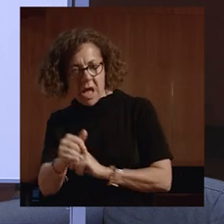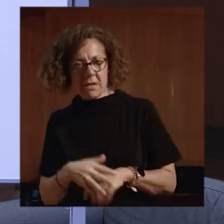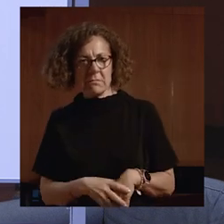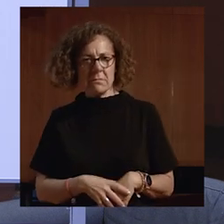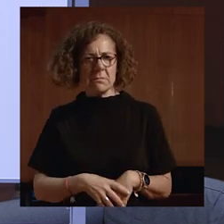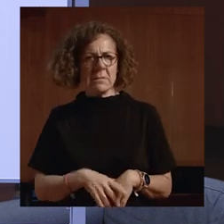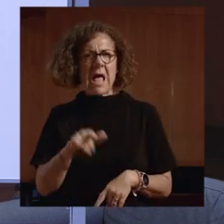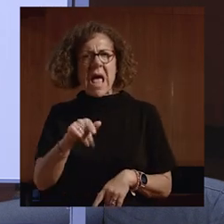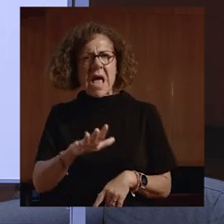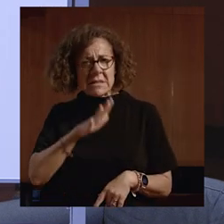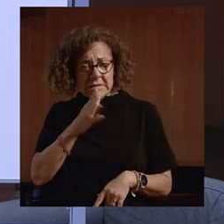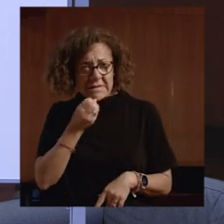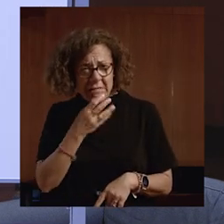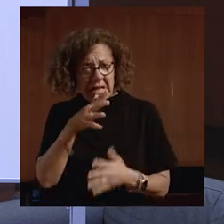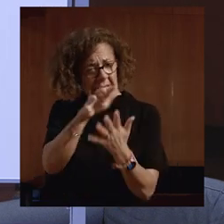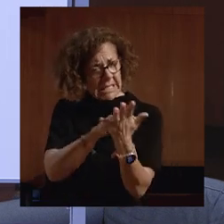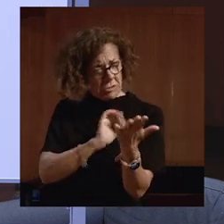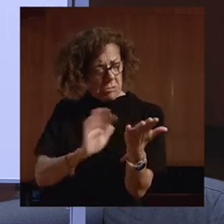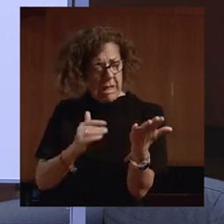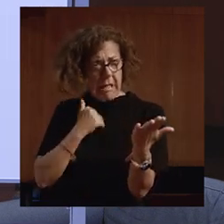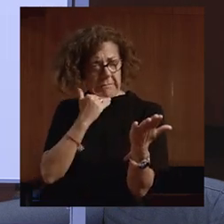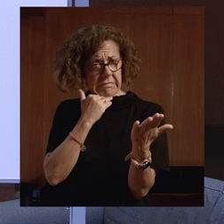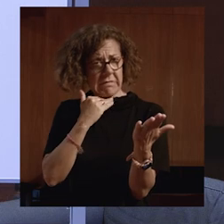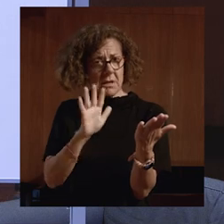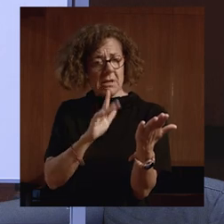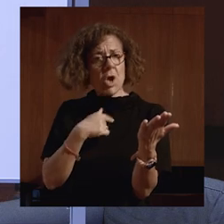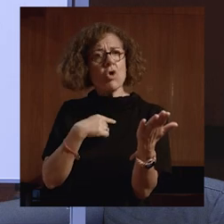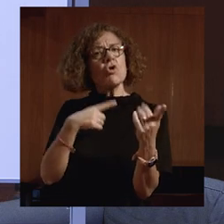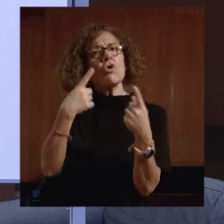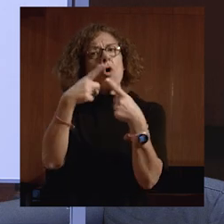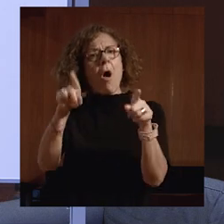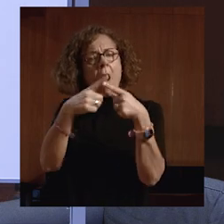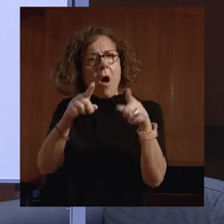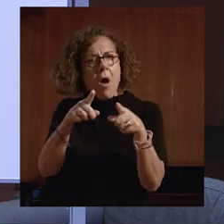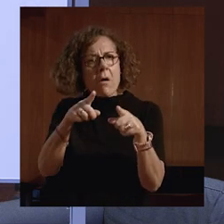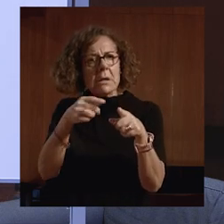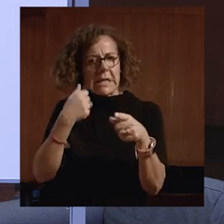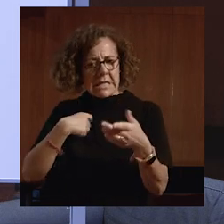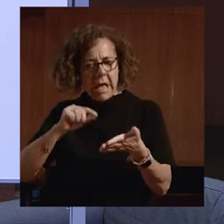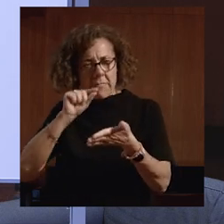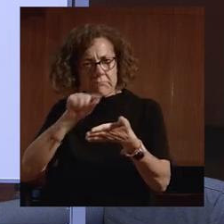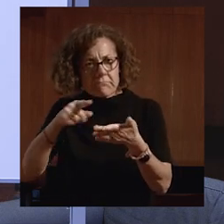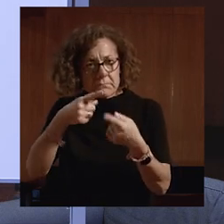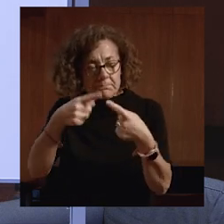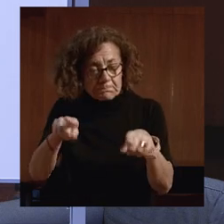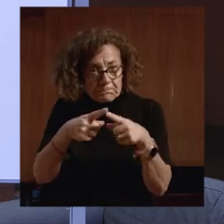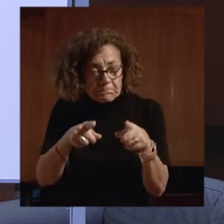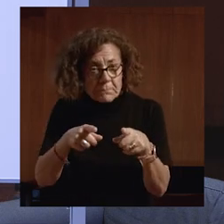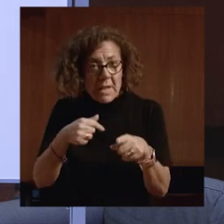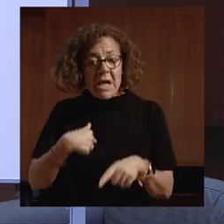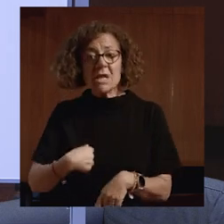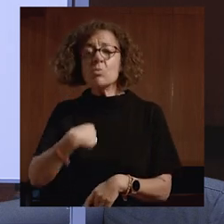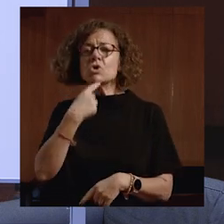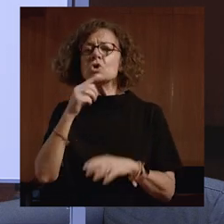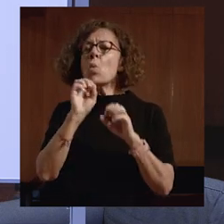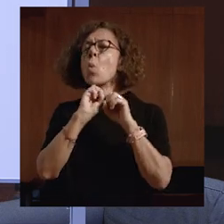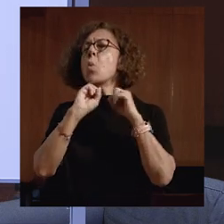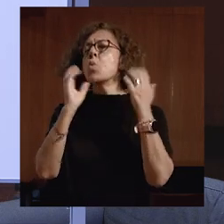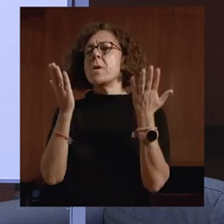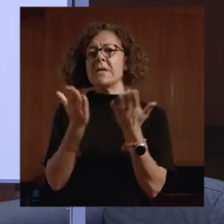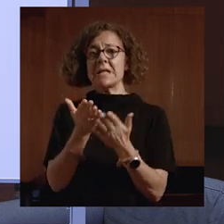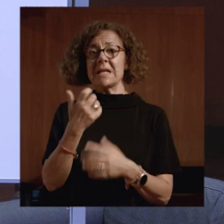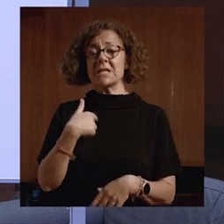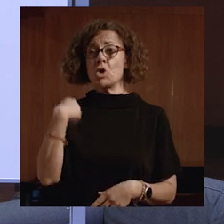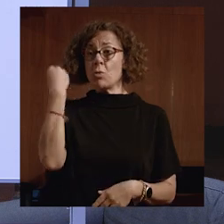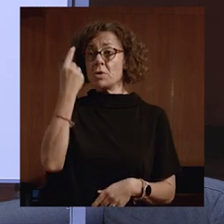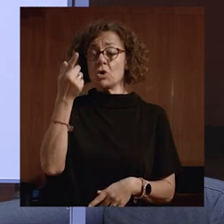¿es suficiente con el texto, con las obras que Beethoven escribió, que hemos denominado universales, cuando yo